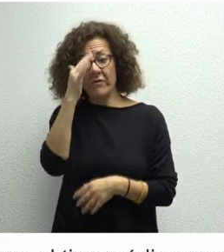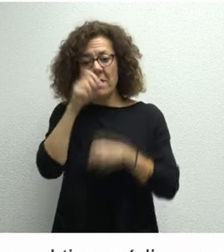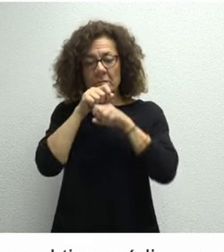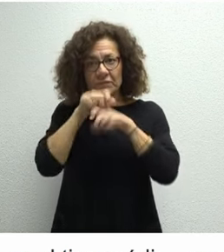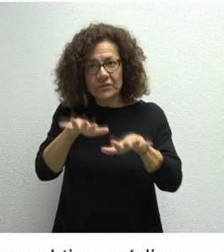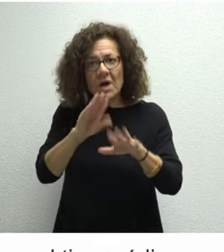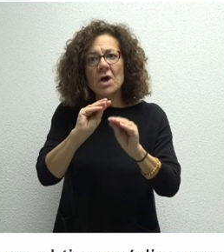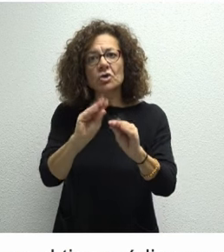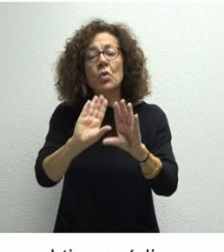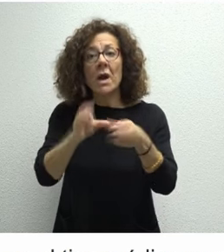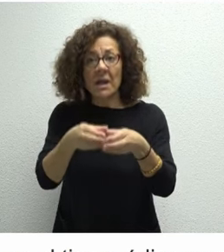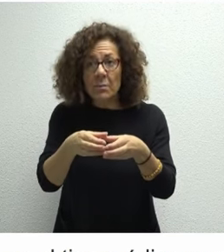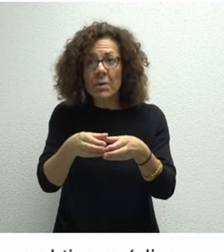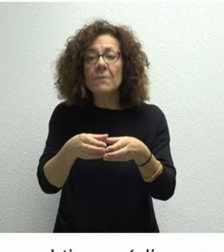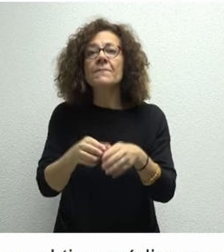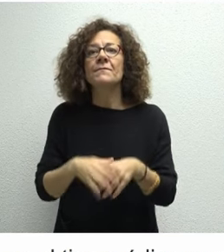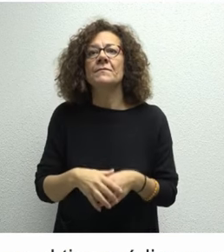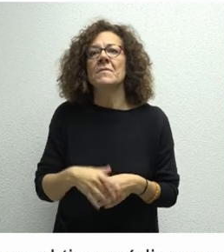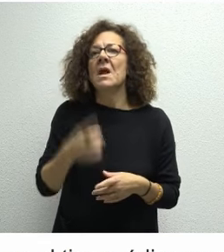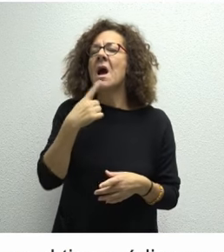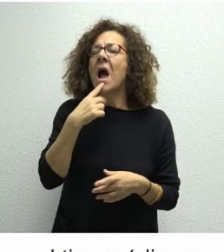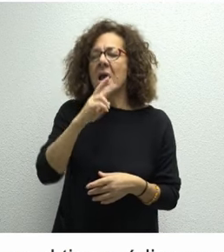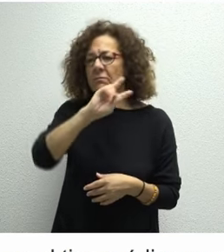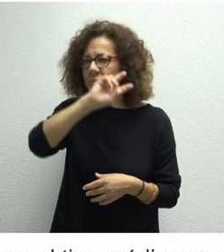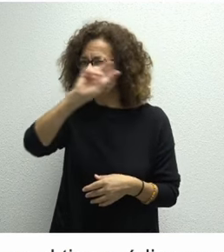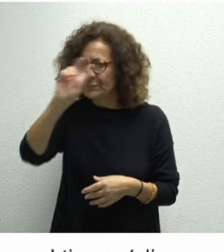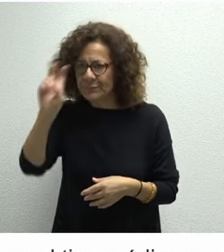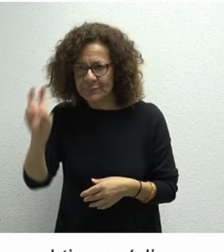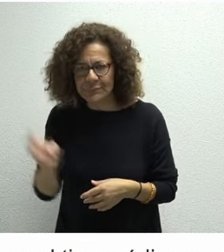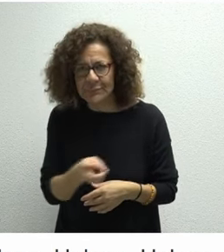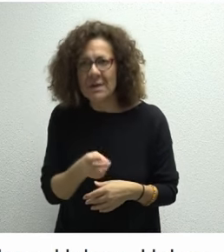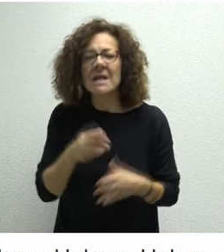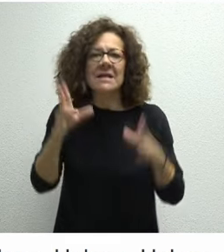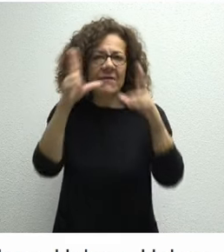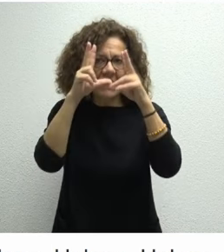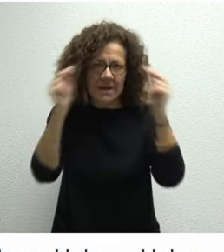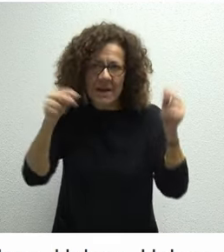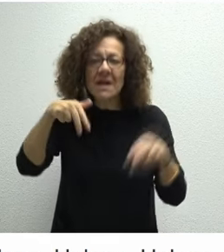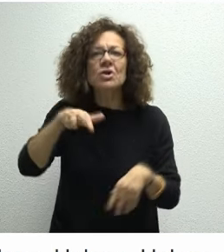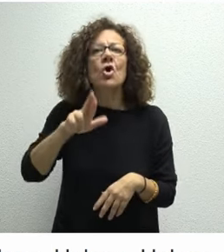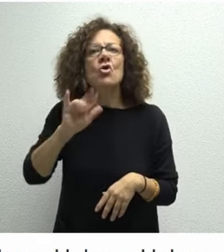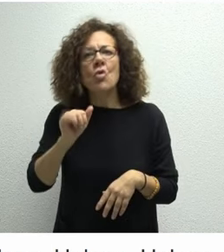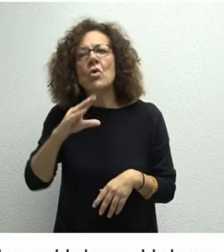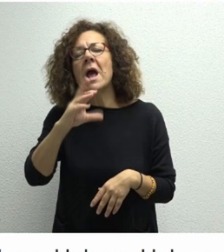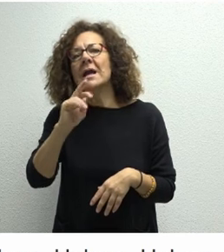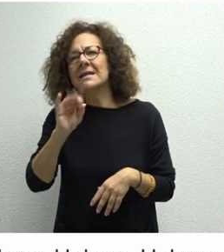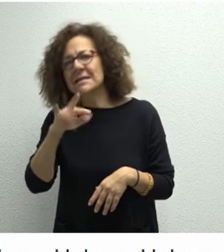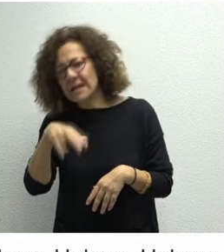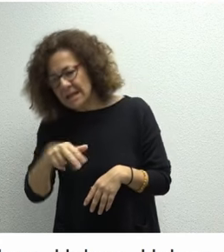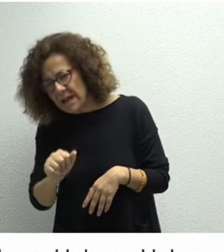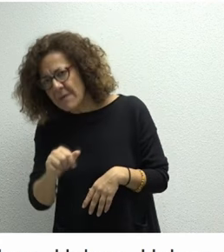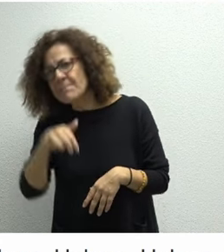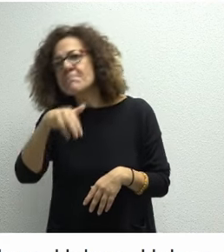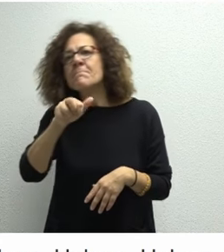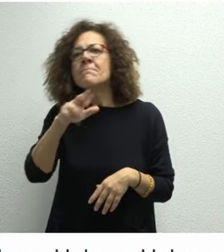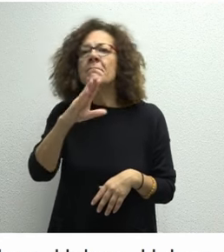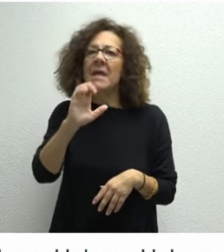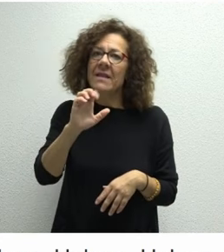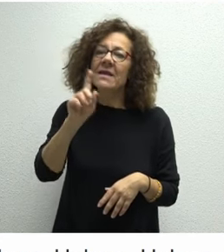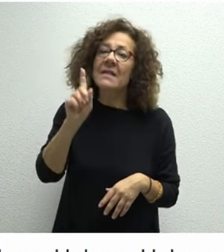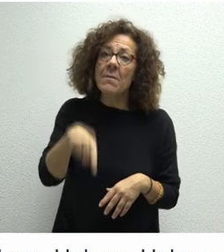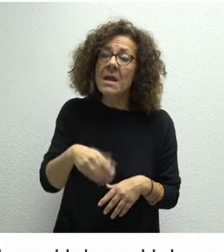equipo que mencionará Samuel Romero García mayo casto Bonilla las enfermeras a Nuria a Cristina y a merce también